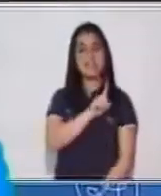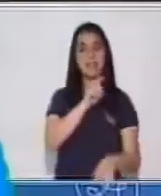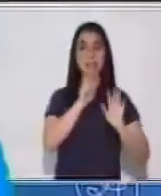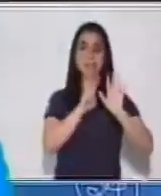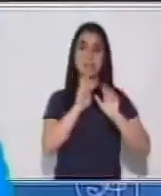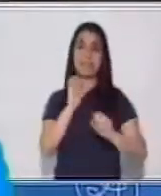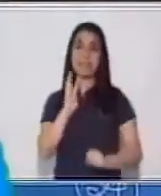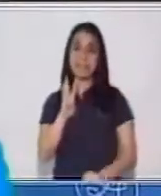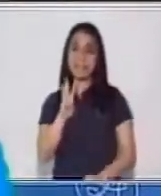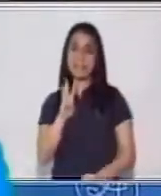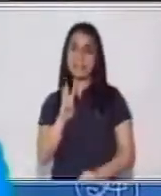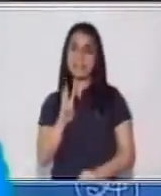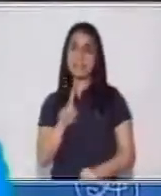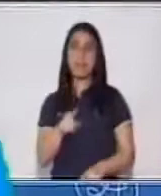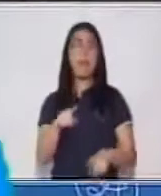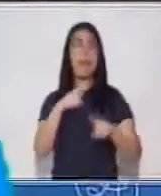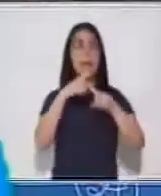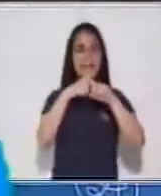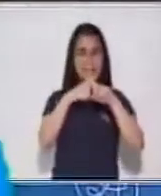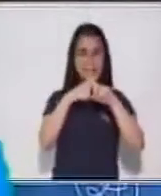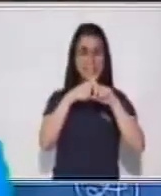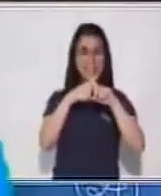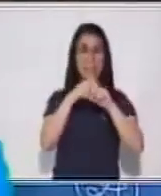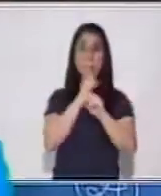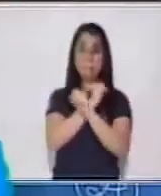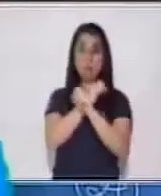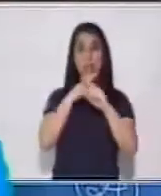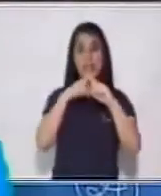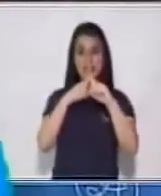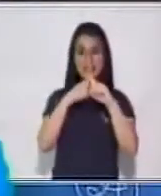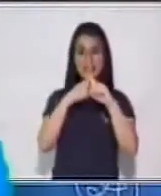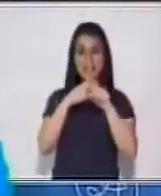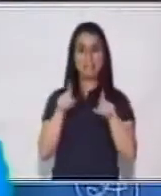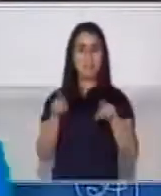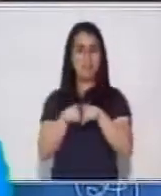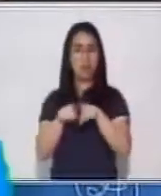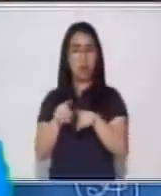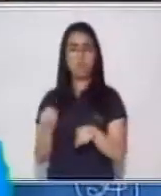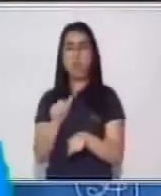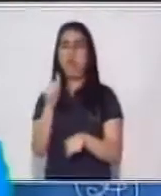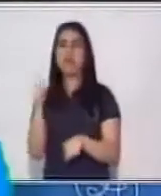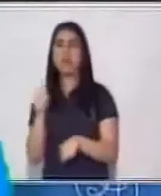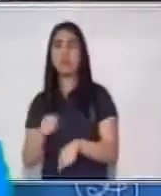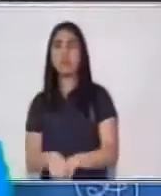Tangente de 30, calculemos el valor numérico. Les va a dar